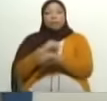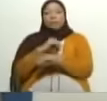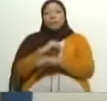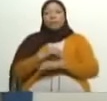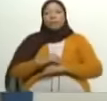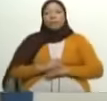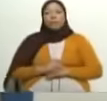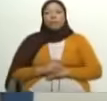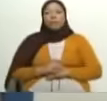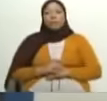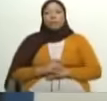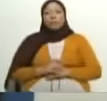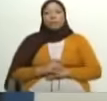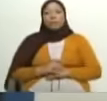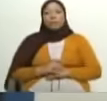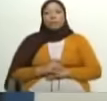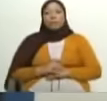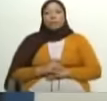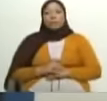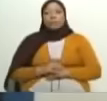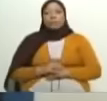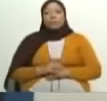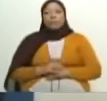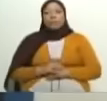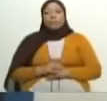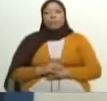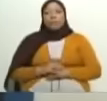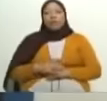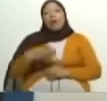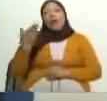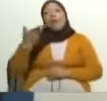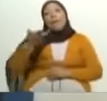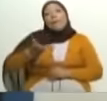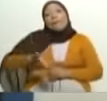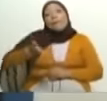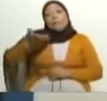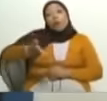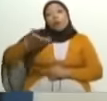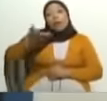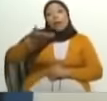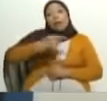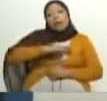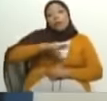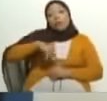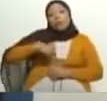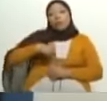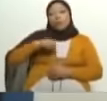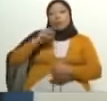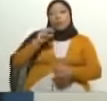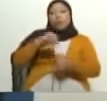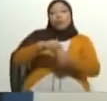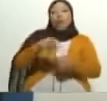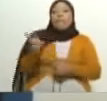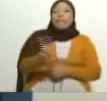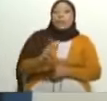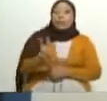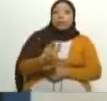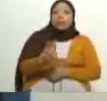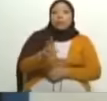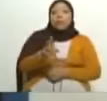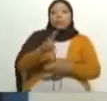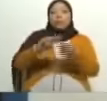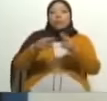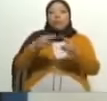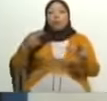completa porque es muy importante para nosotros que los venezolanos mantengamos